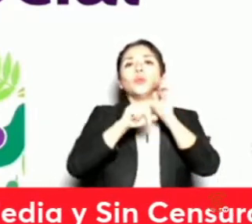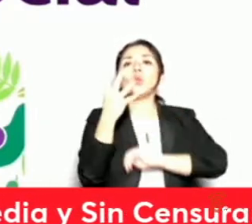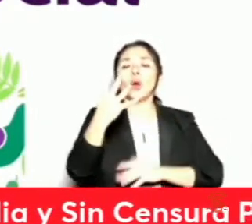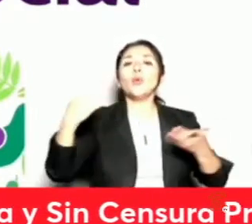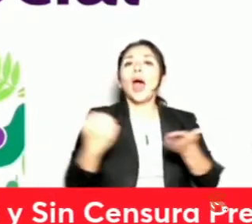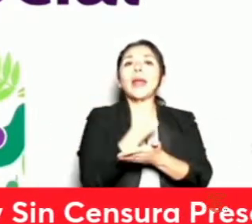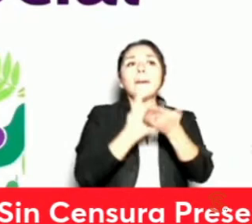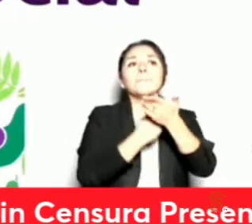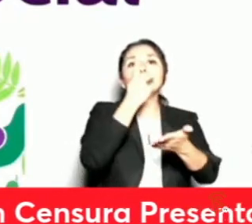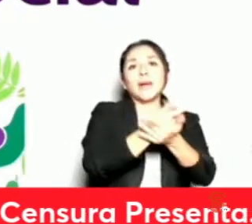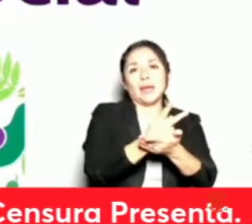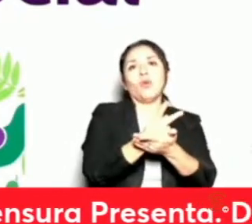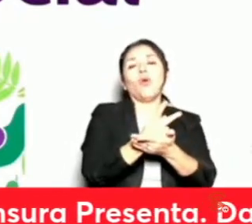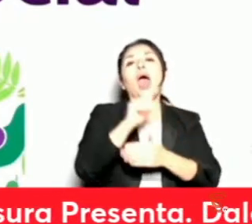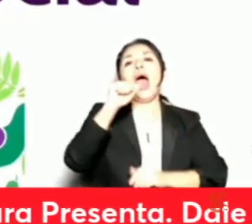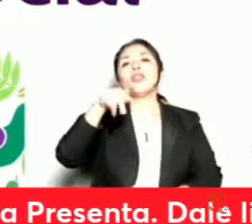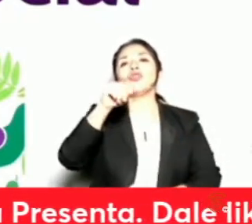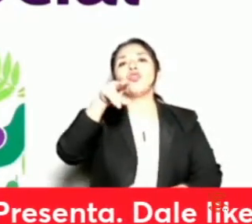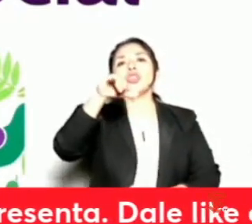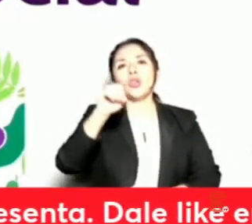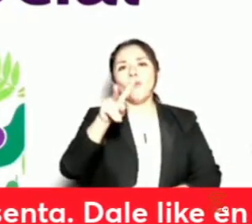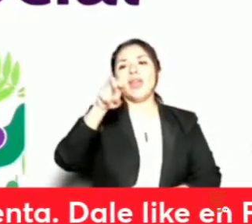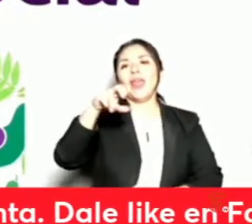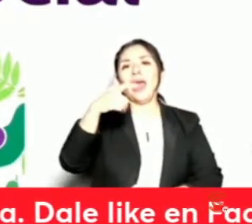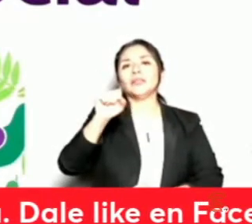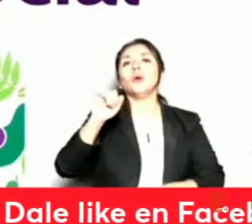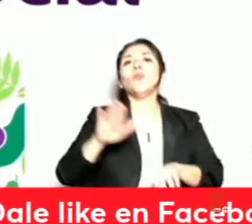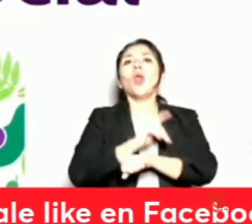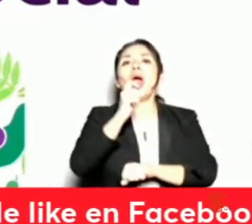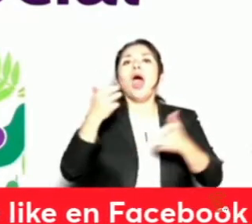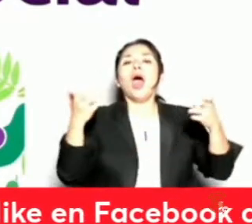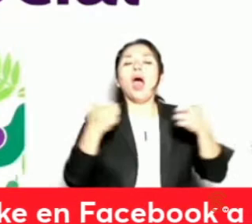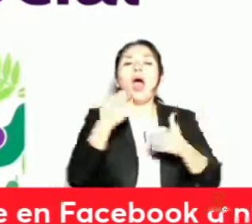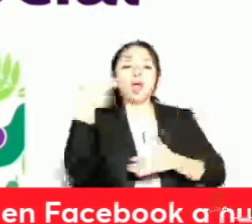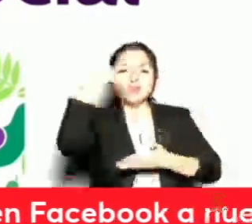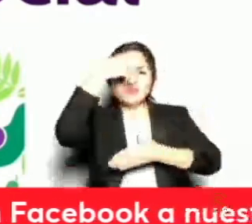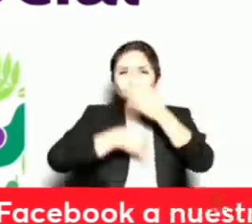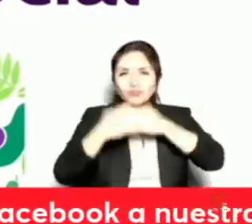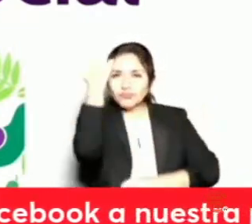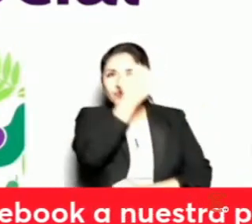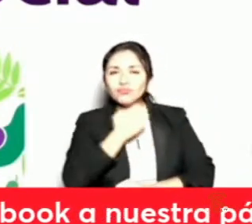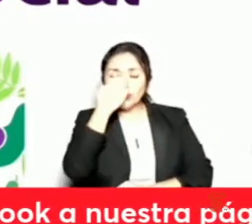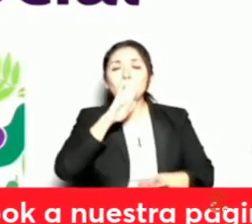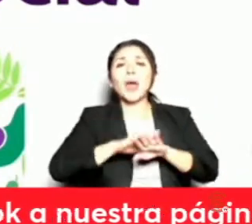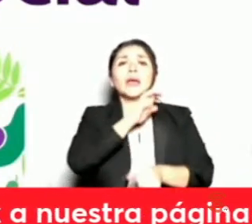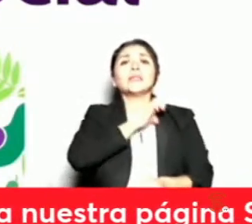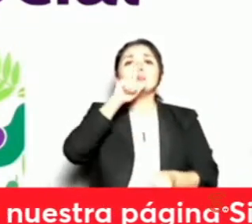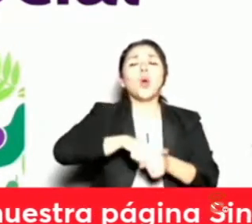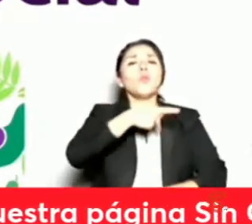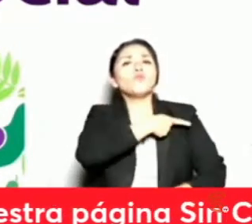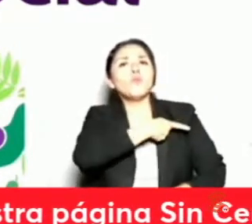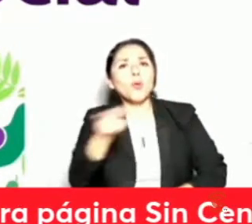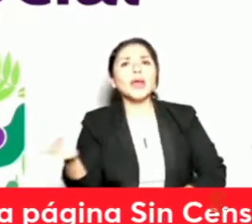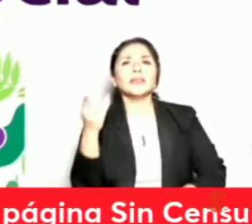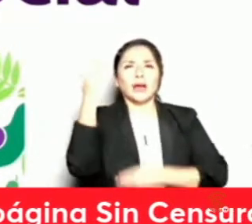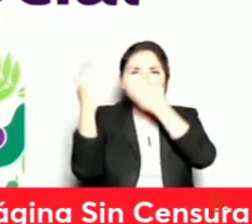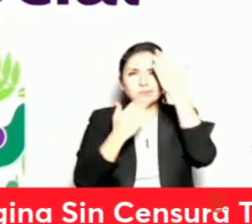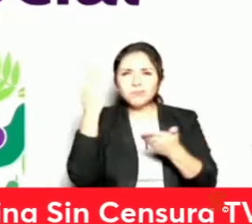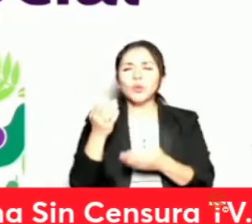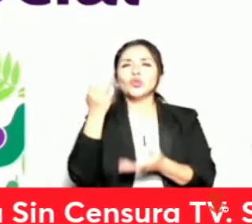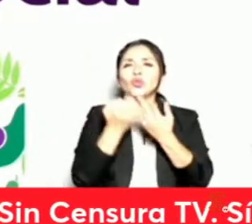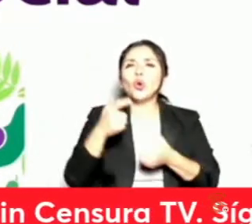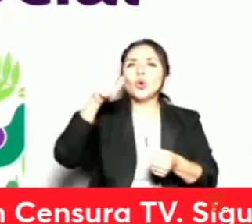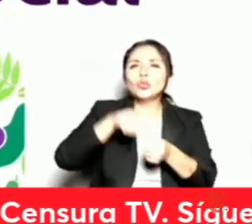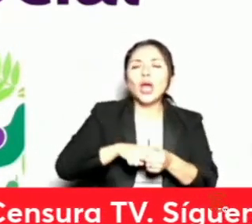de Periodismo Antonio Sáenz de Miera por artículo de fondo. Es especialista en pobreza, política social, seguridad social, uso de